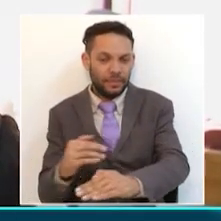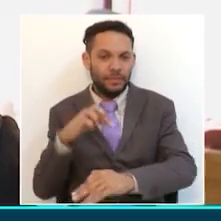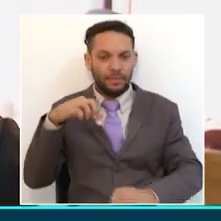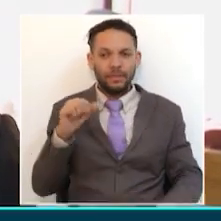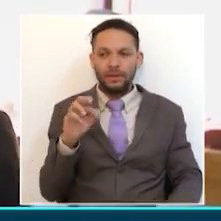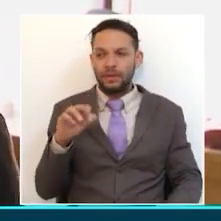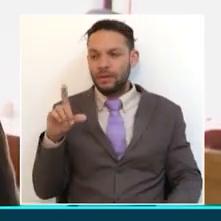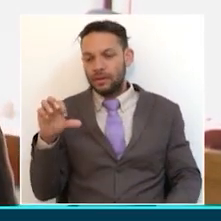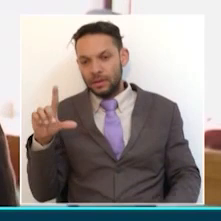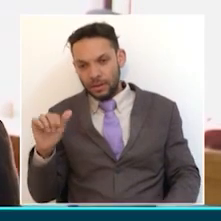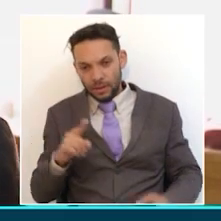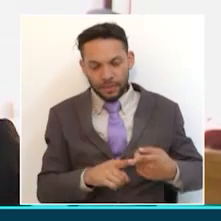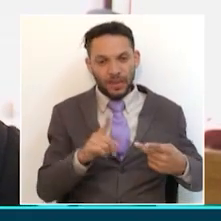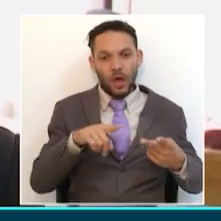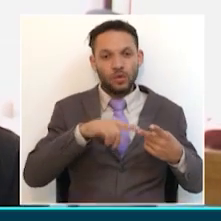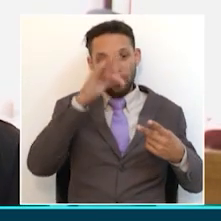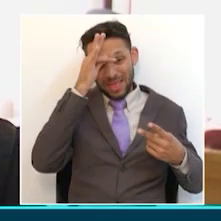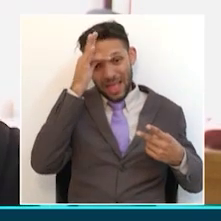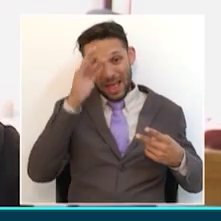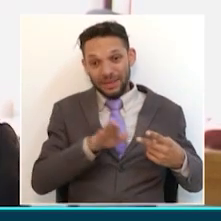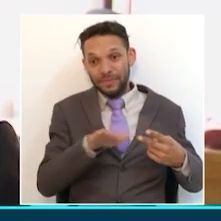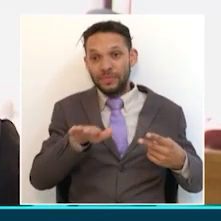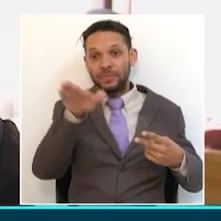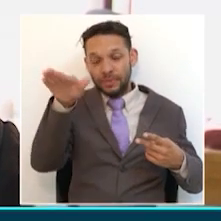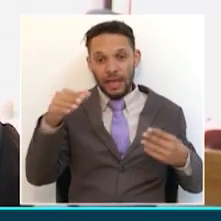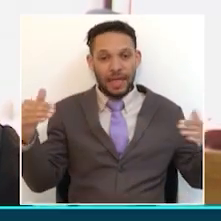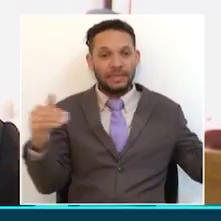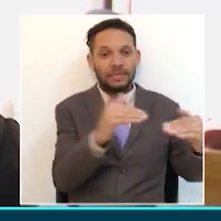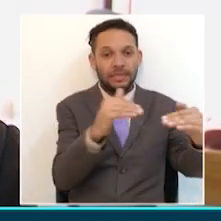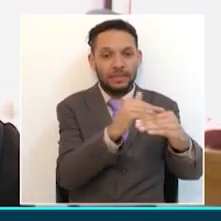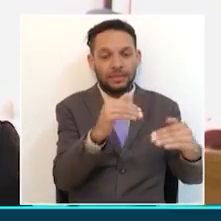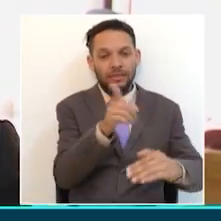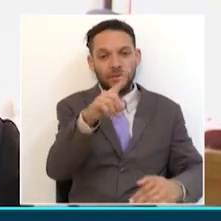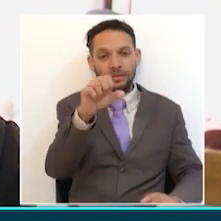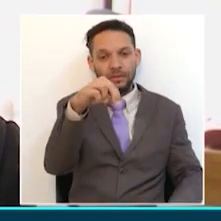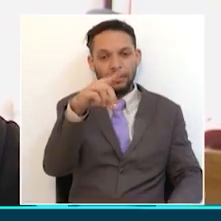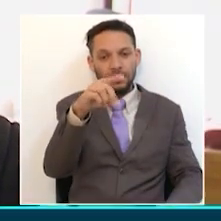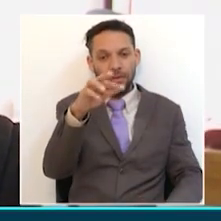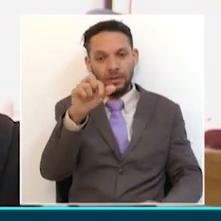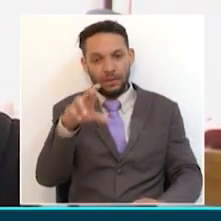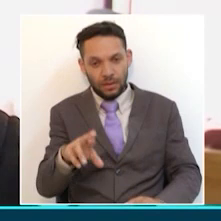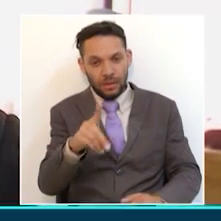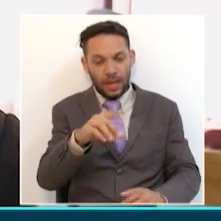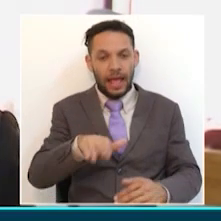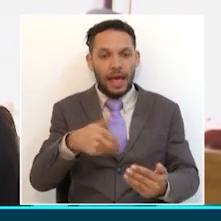la 48, que es la calle del hospital, y toma la Santander hasta venir a la Plaza de Bolívar.